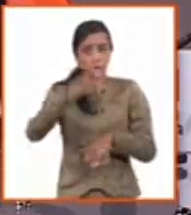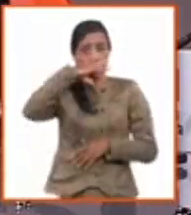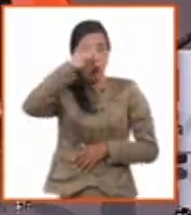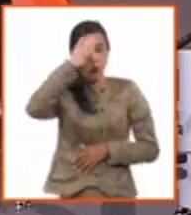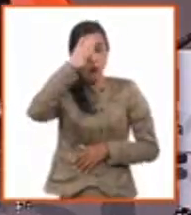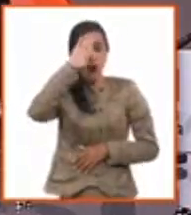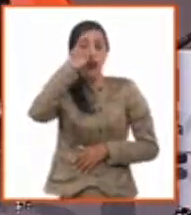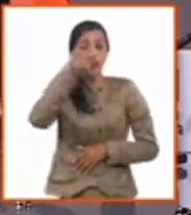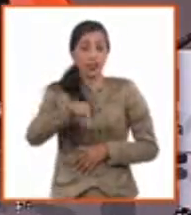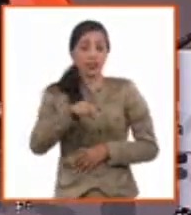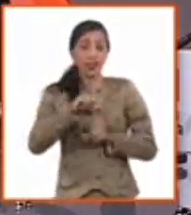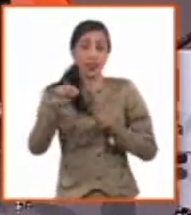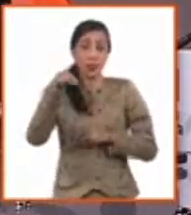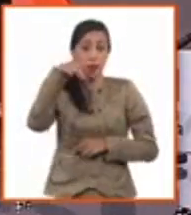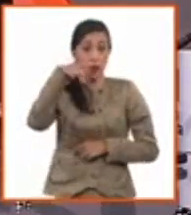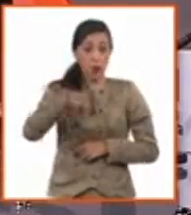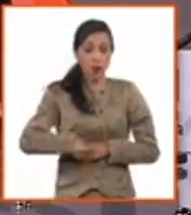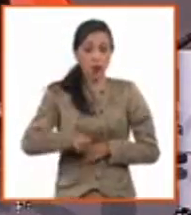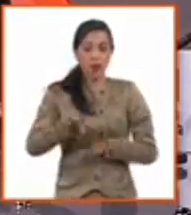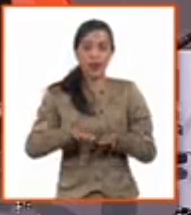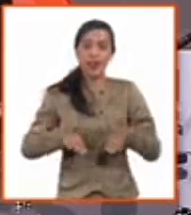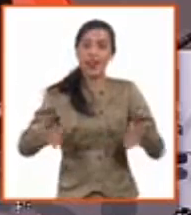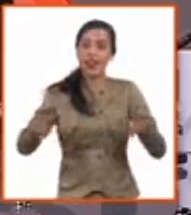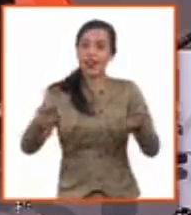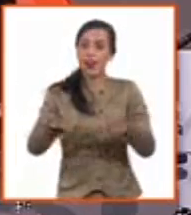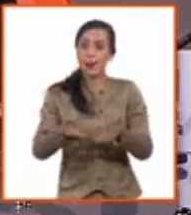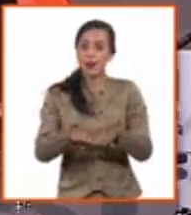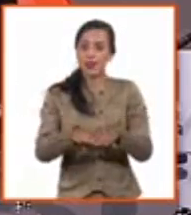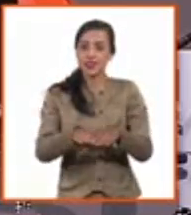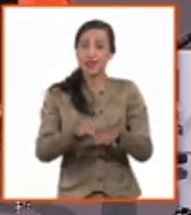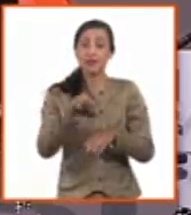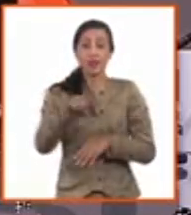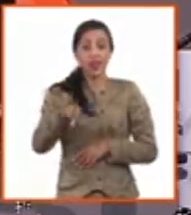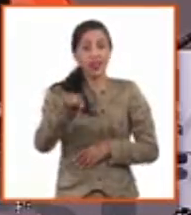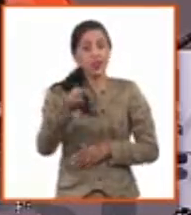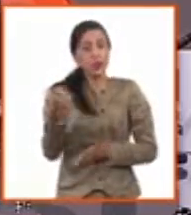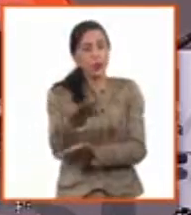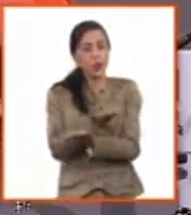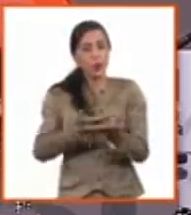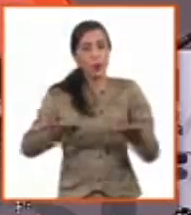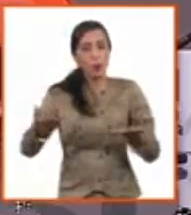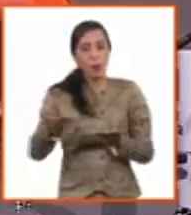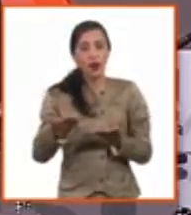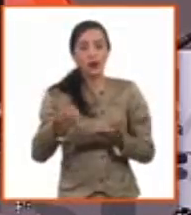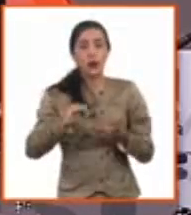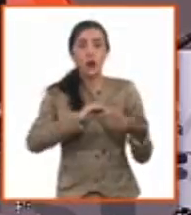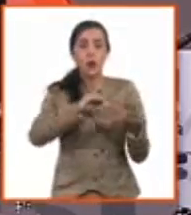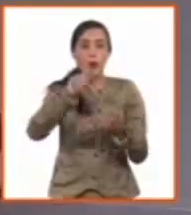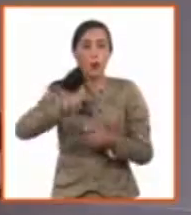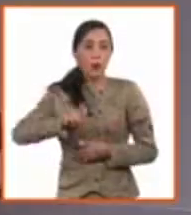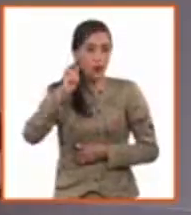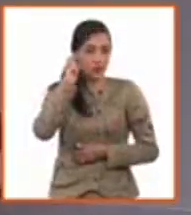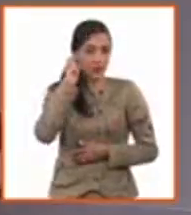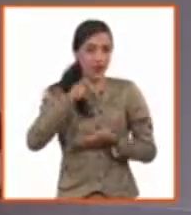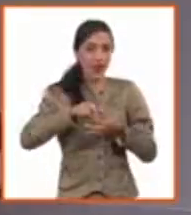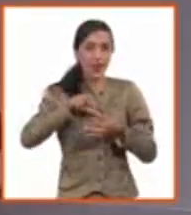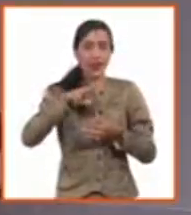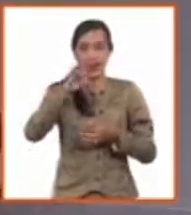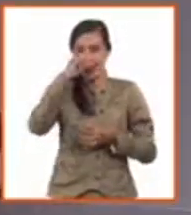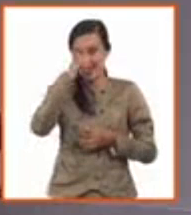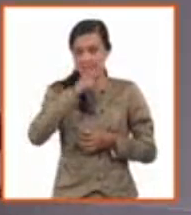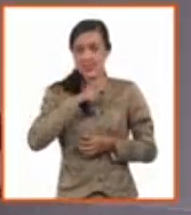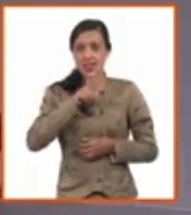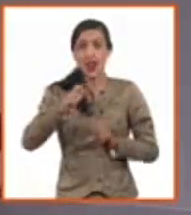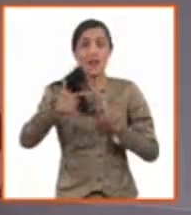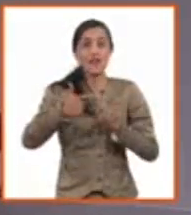eso estaremos hablando hoy en nuestra mesa redonda que tengo el placer de estar compartiendo con la compañera gris el rey el león